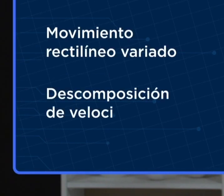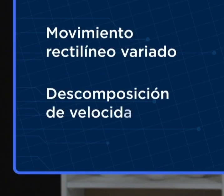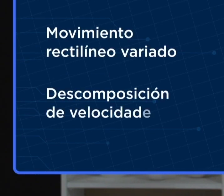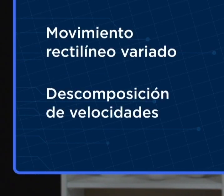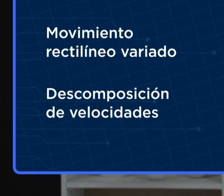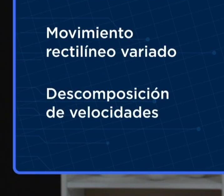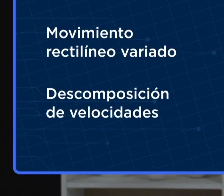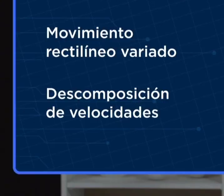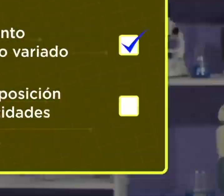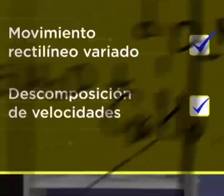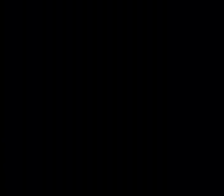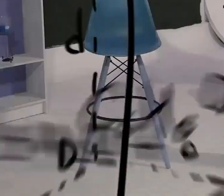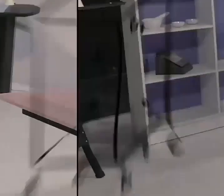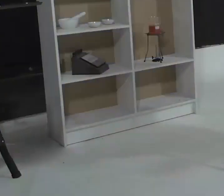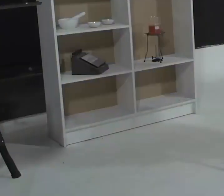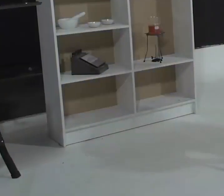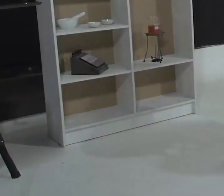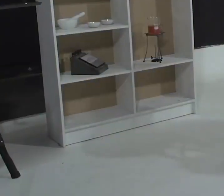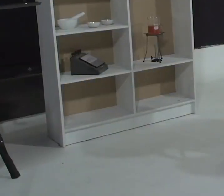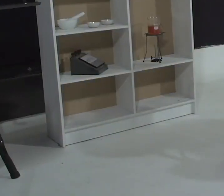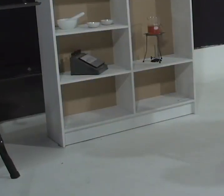descomposición de velocidades.